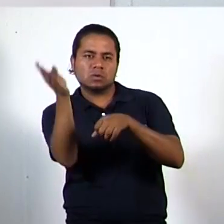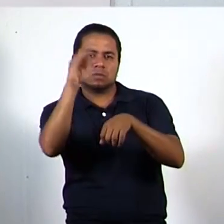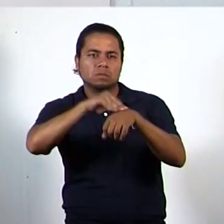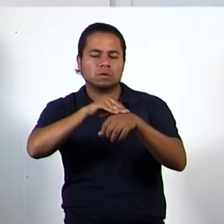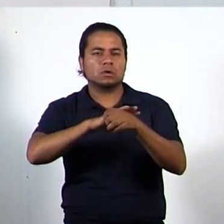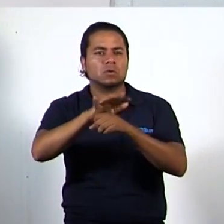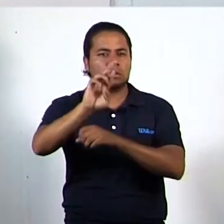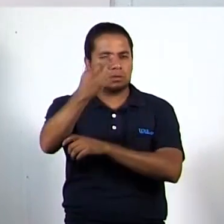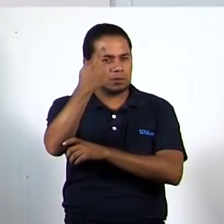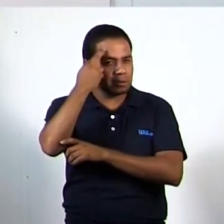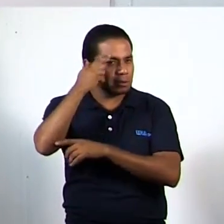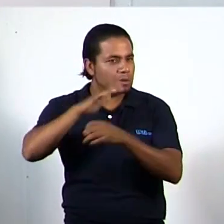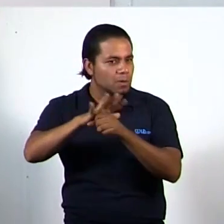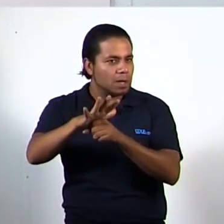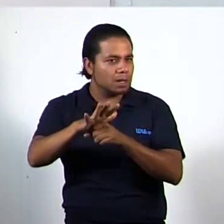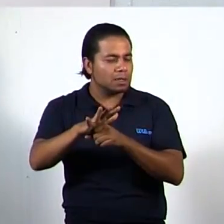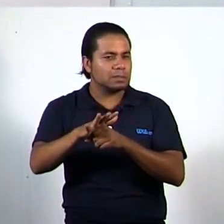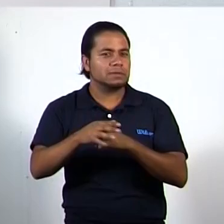¿Lo recuerdas?